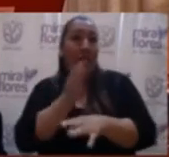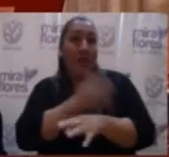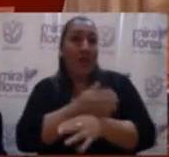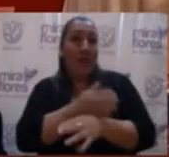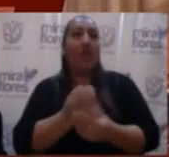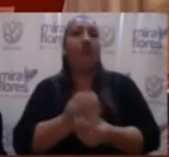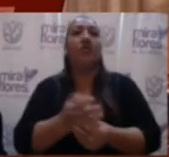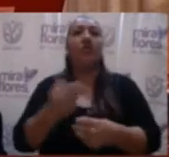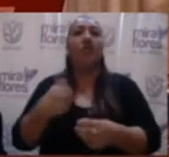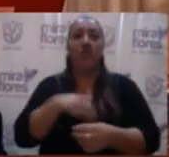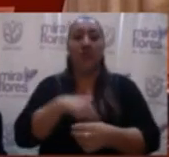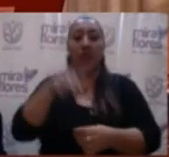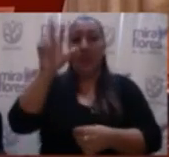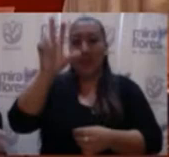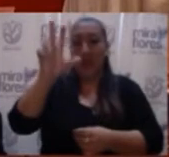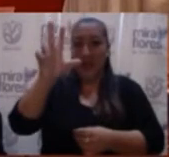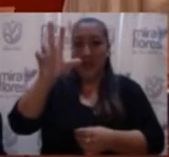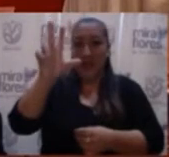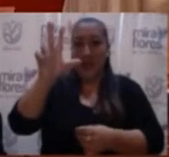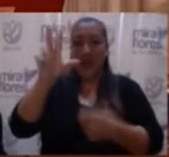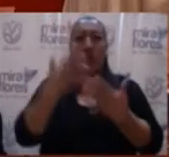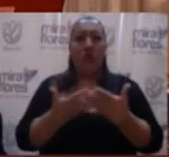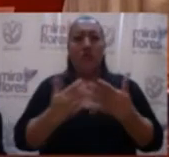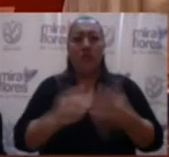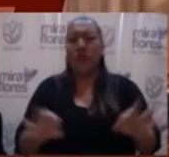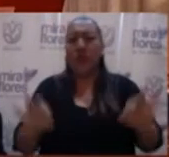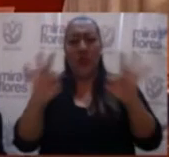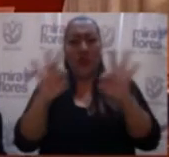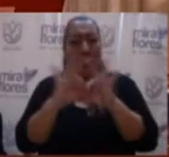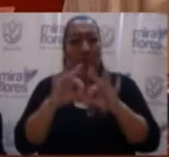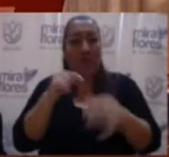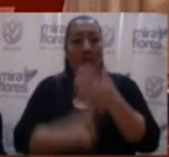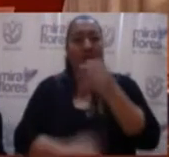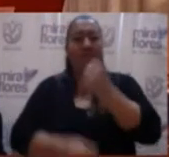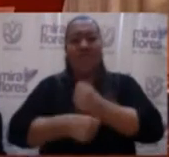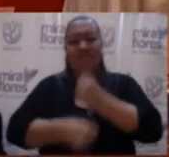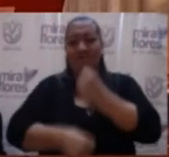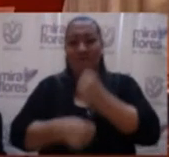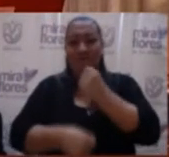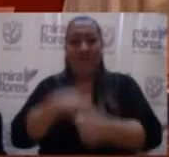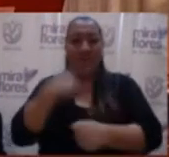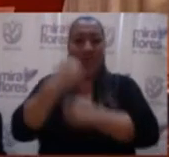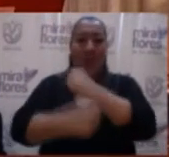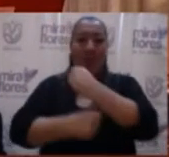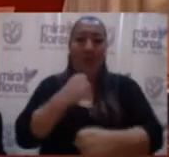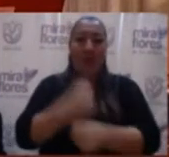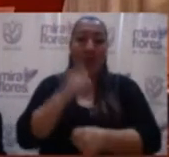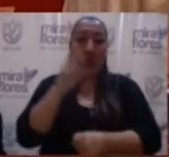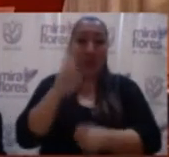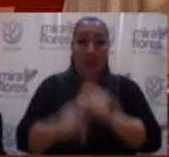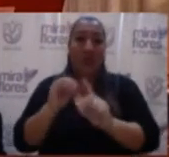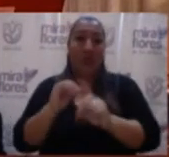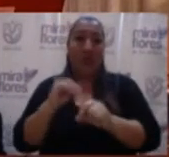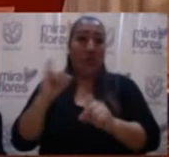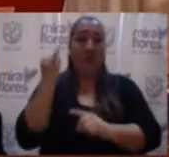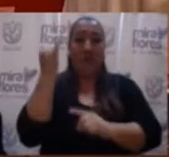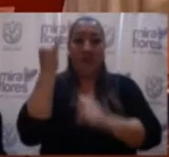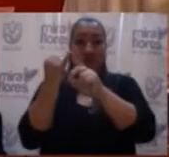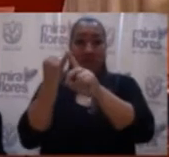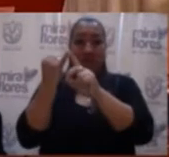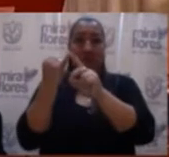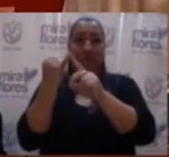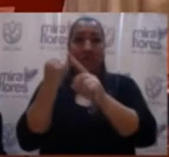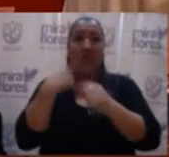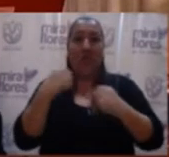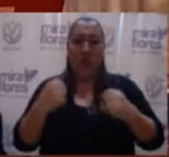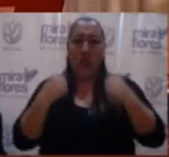Nosotros tenemos tres pilares que son muy importantes, que se han venido trabajando desde el año 2011. El primer pilar es el